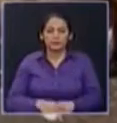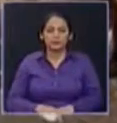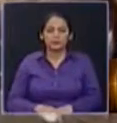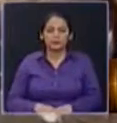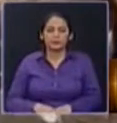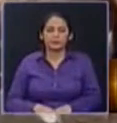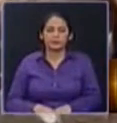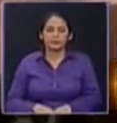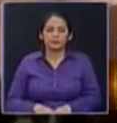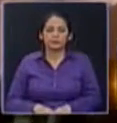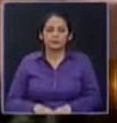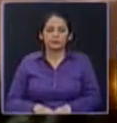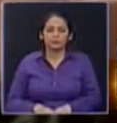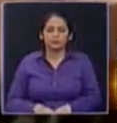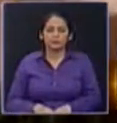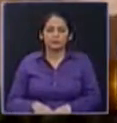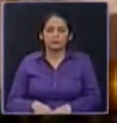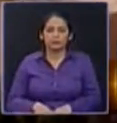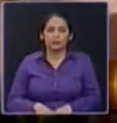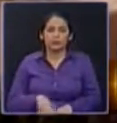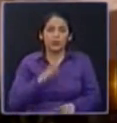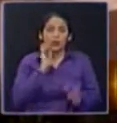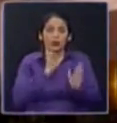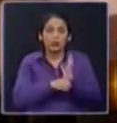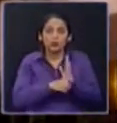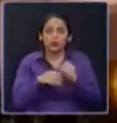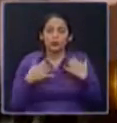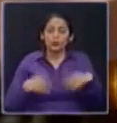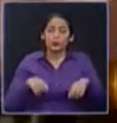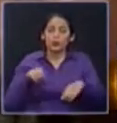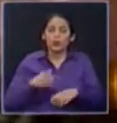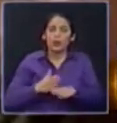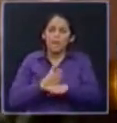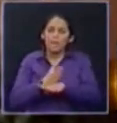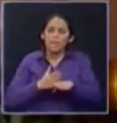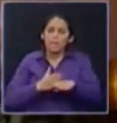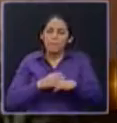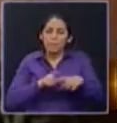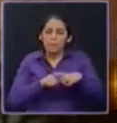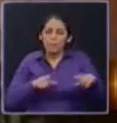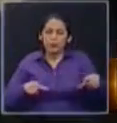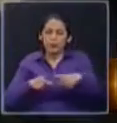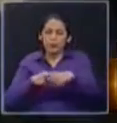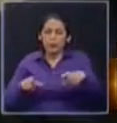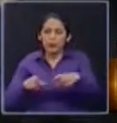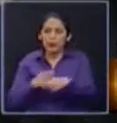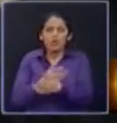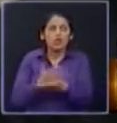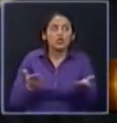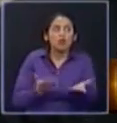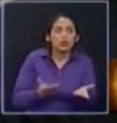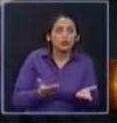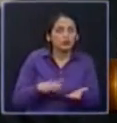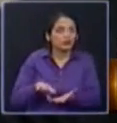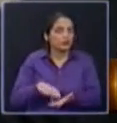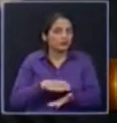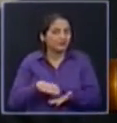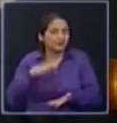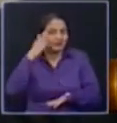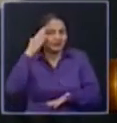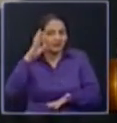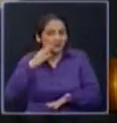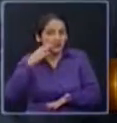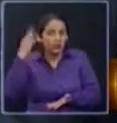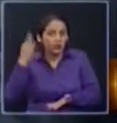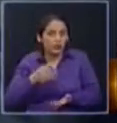Denuncias recibidas y la detección de madera de dudosa procedencia en algunos aserraderos del país llevaron a que personal de los ministerios